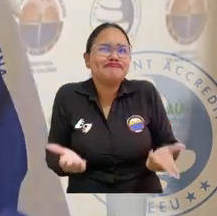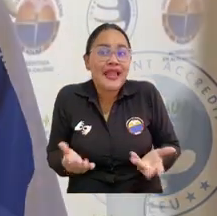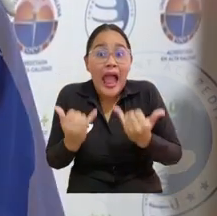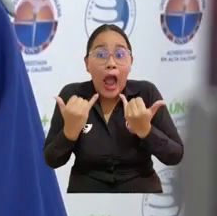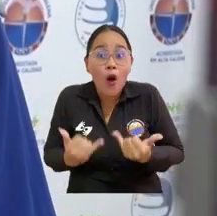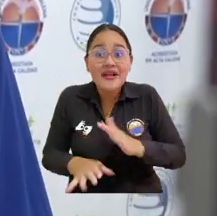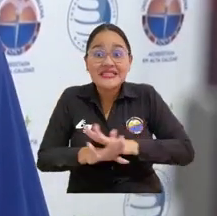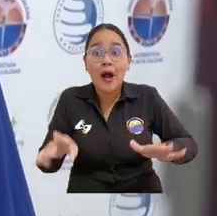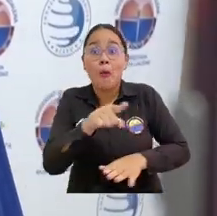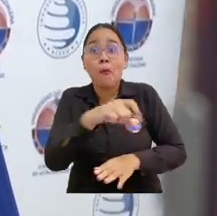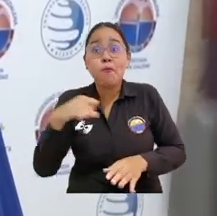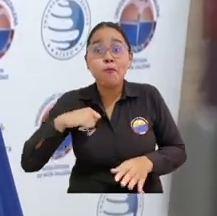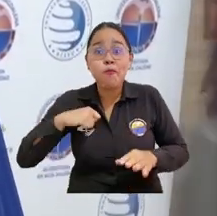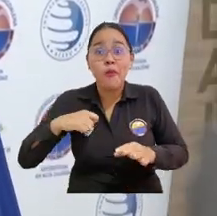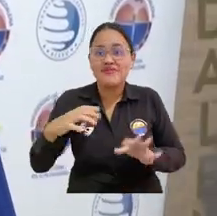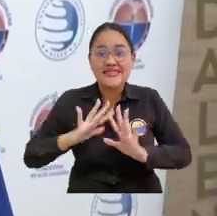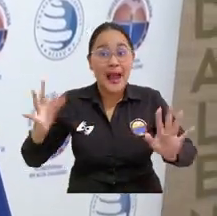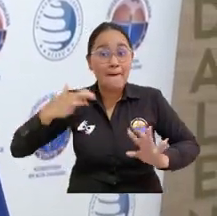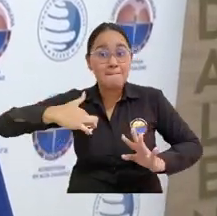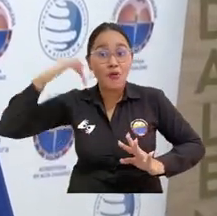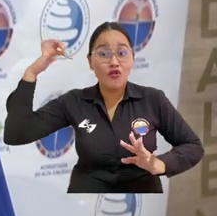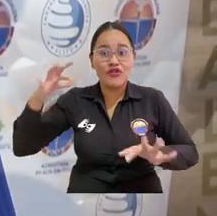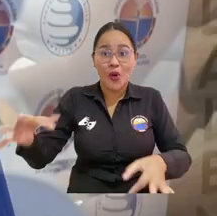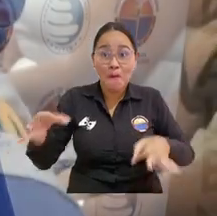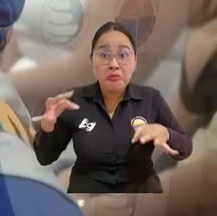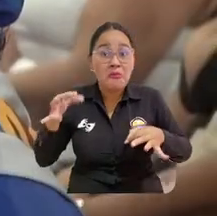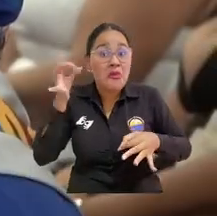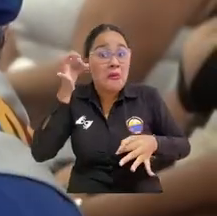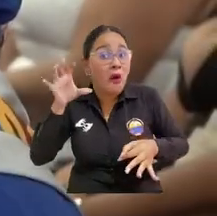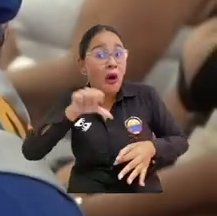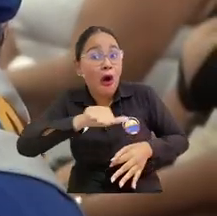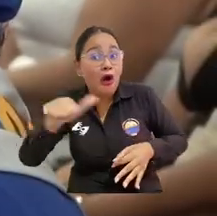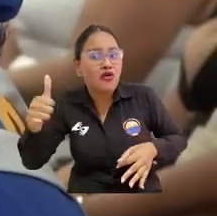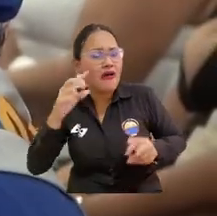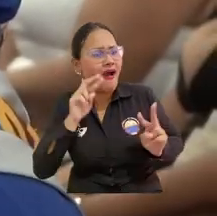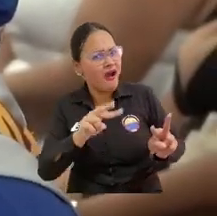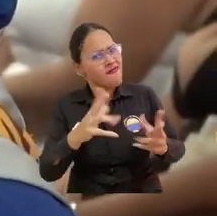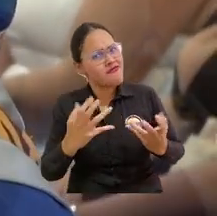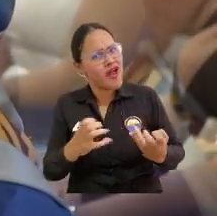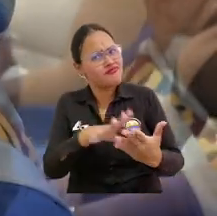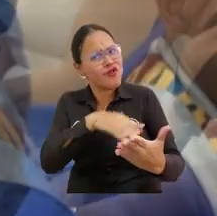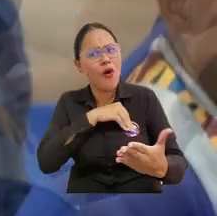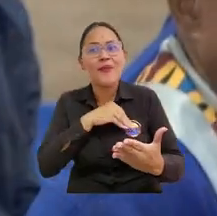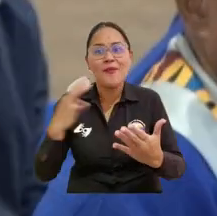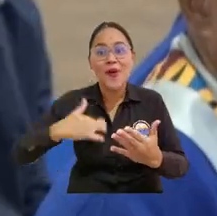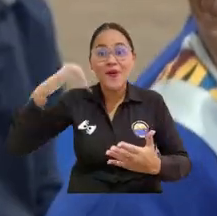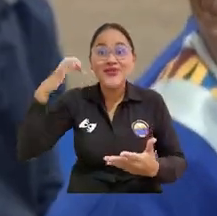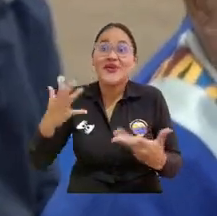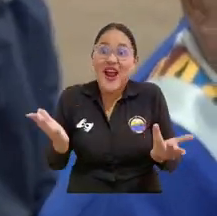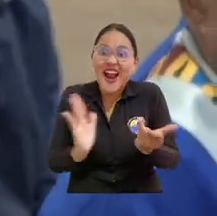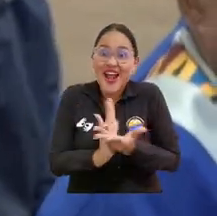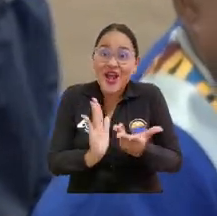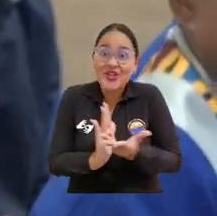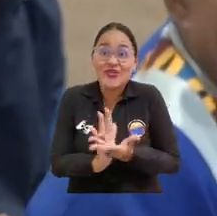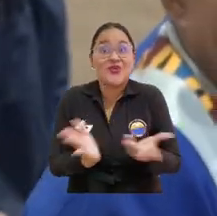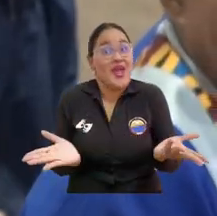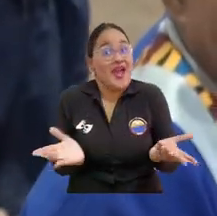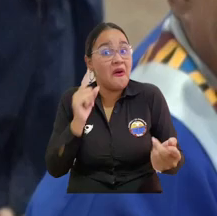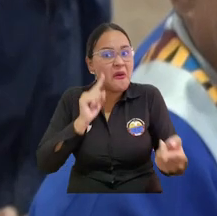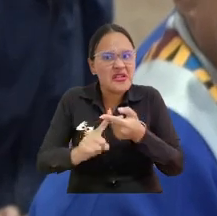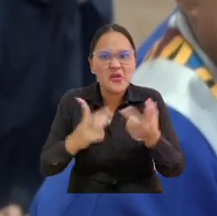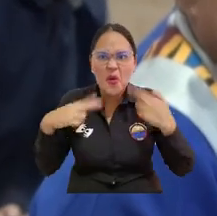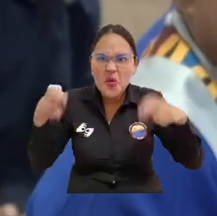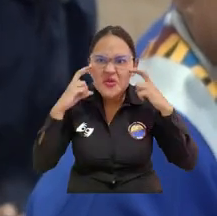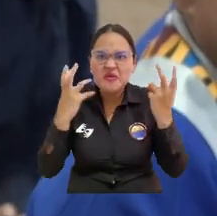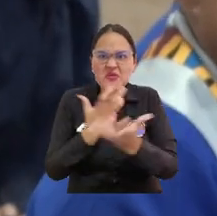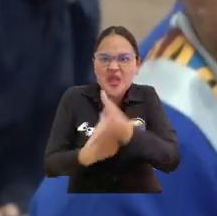que el Didi ya es profesional y se motiven otros jugadores también a continuar ese camino, a complementar ese talento natural con